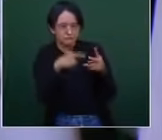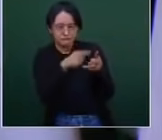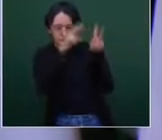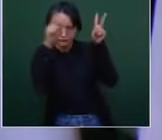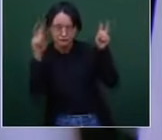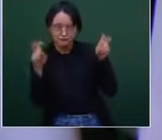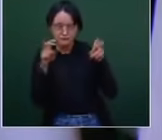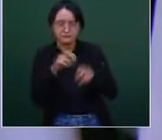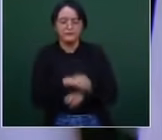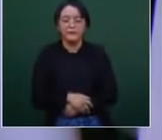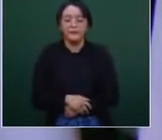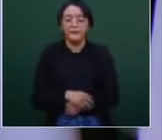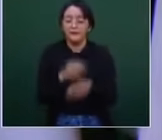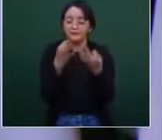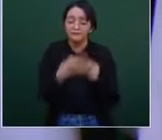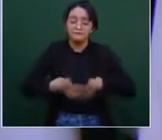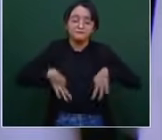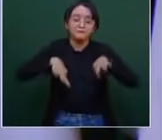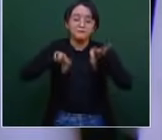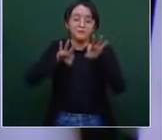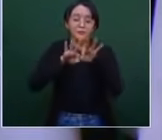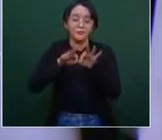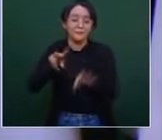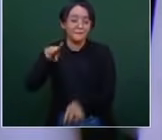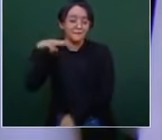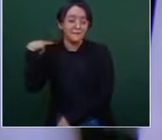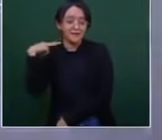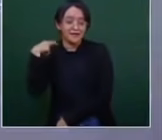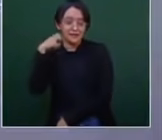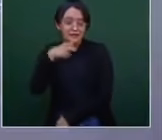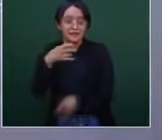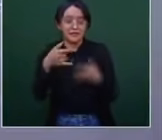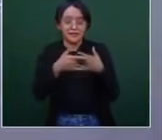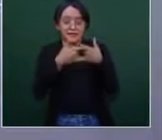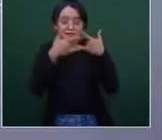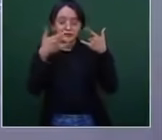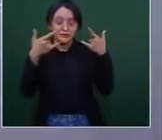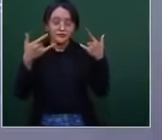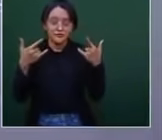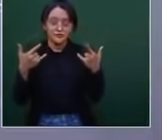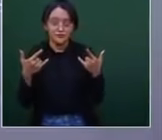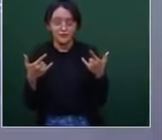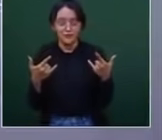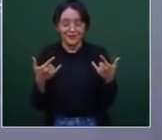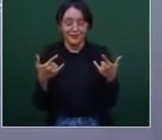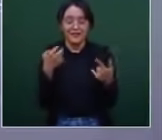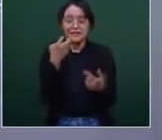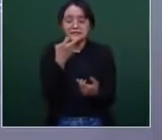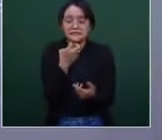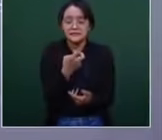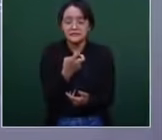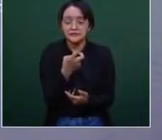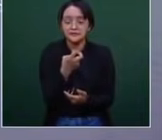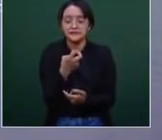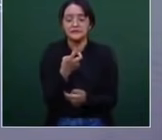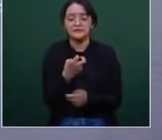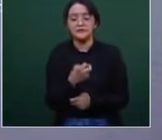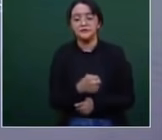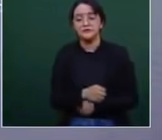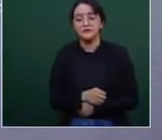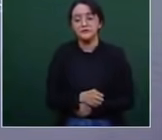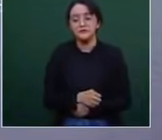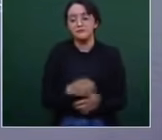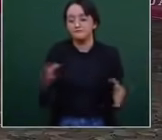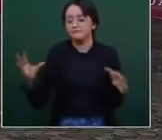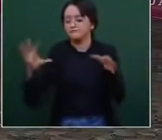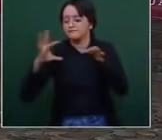tenido siempre Veracruz en nuestra historia y su entrañable vinculación con la Armada